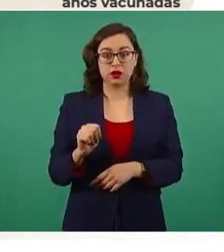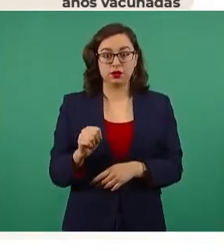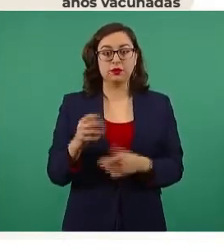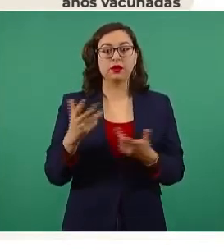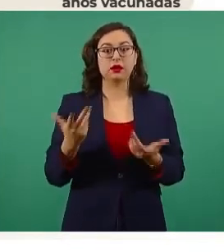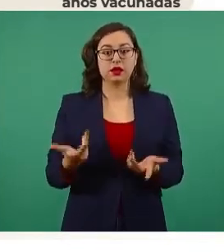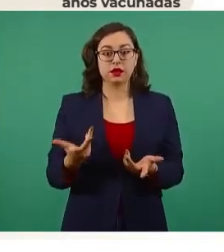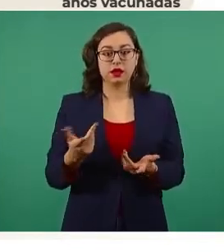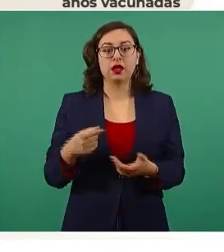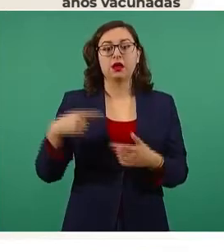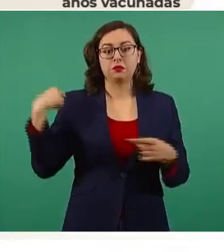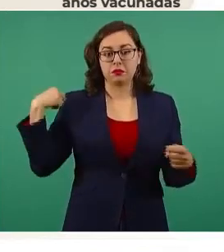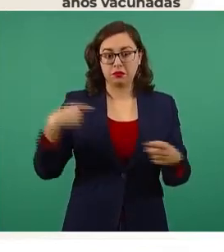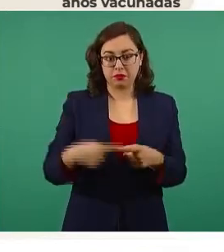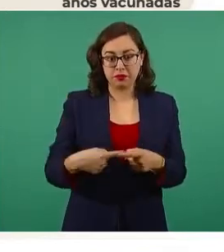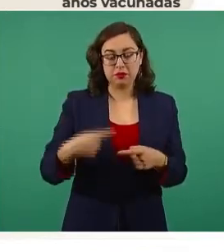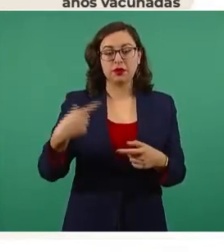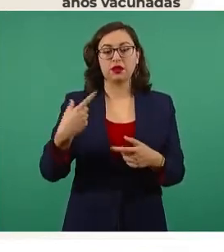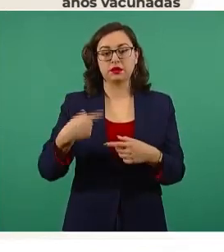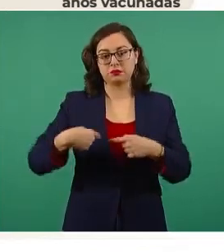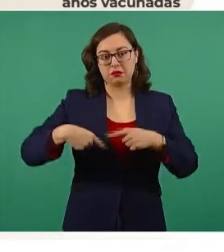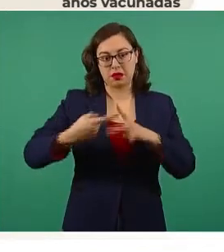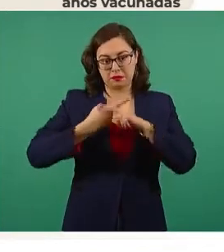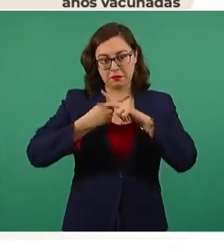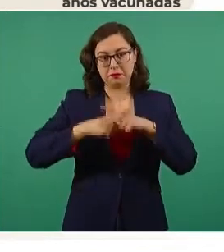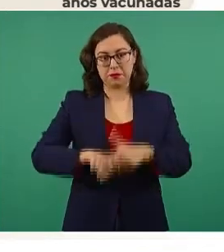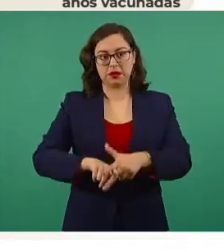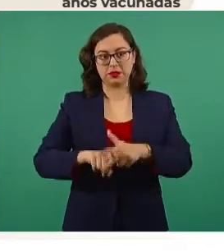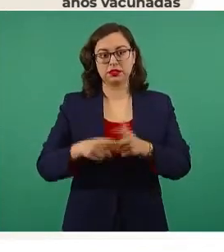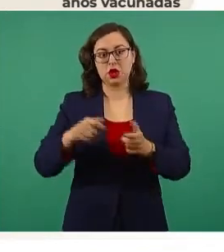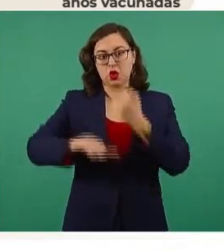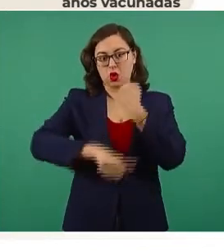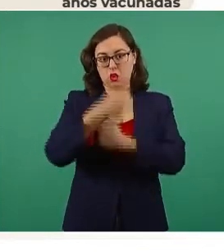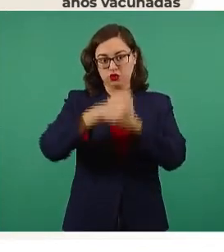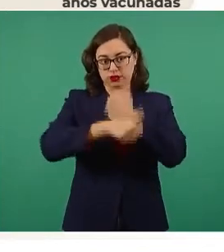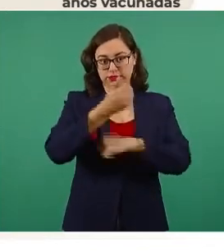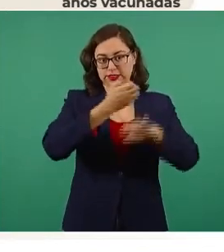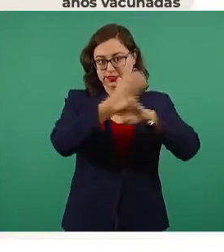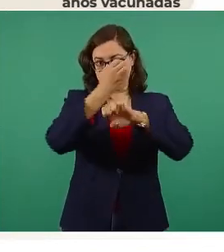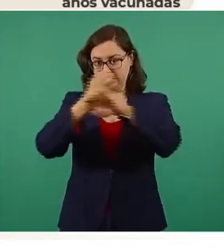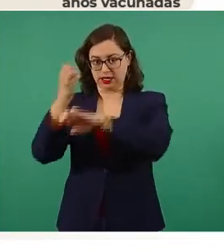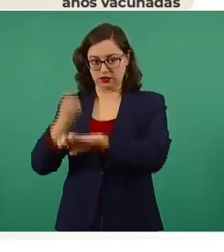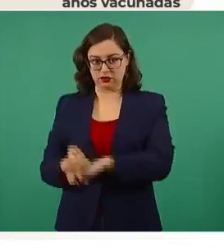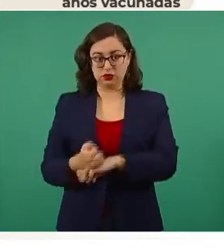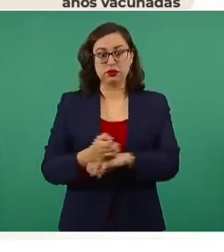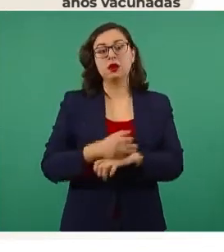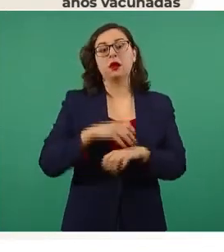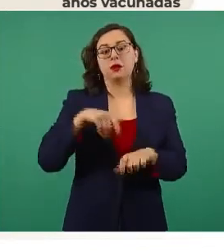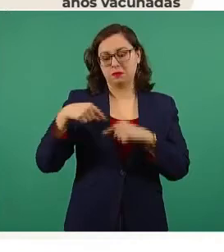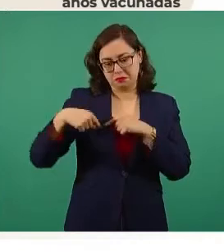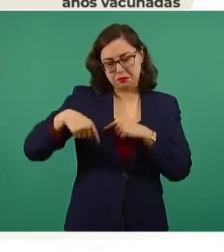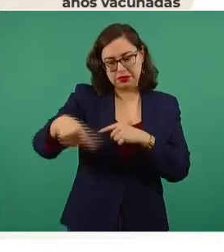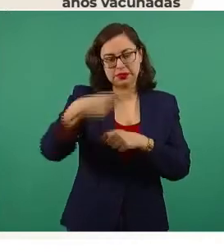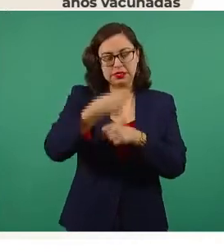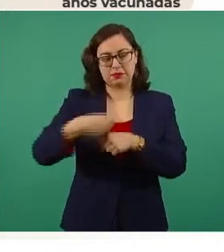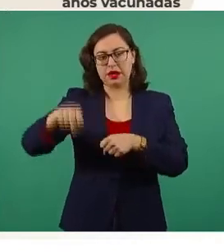federativas. A lo largo de la semana se estará teniendo cobertura en todas las entidades federativas y